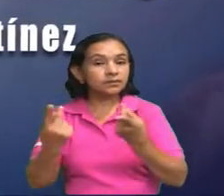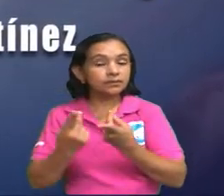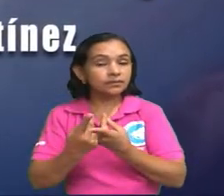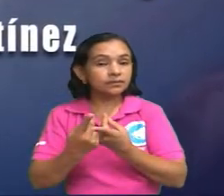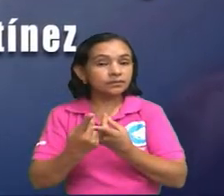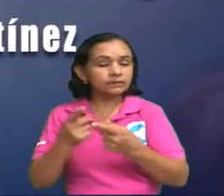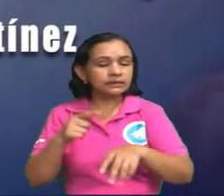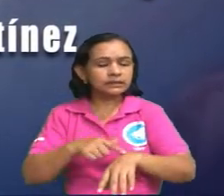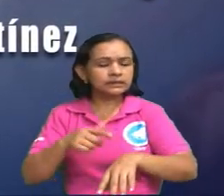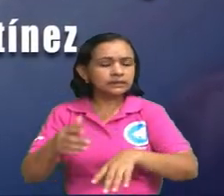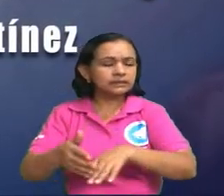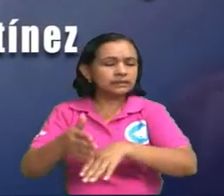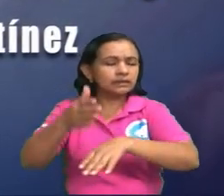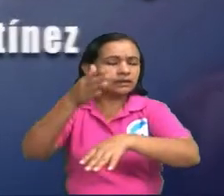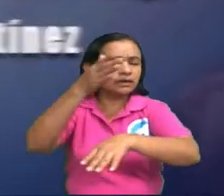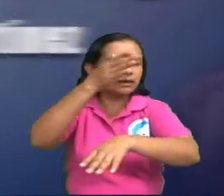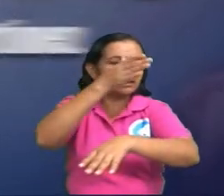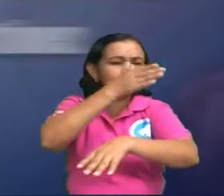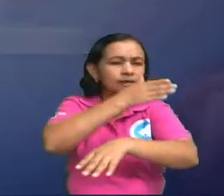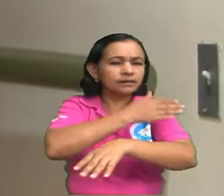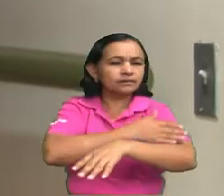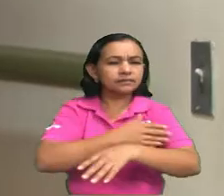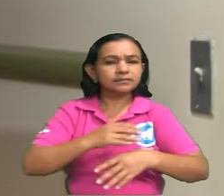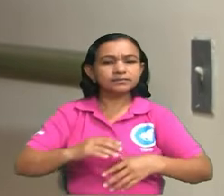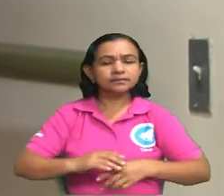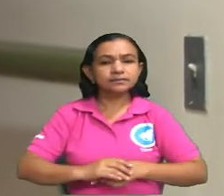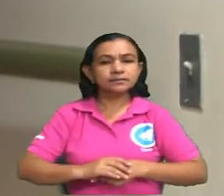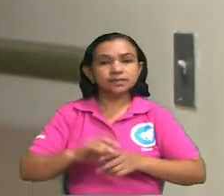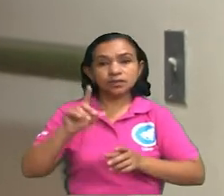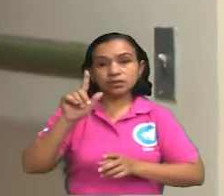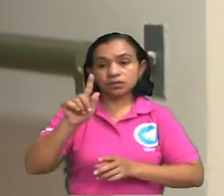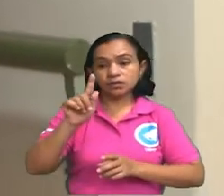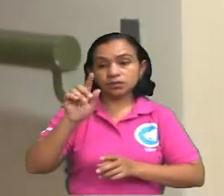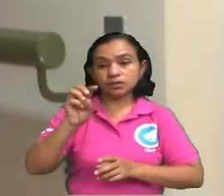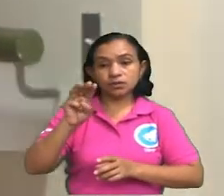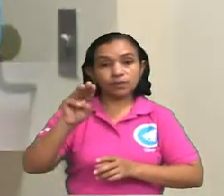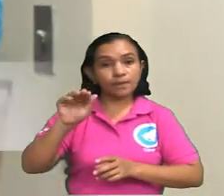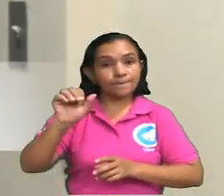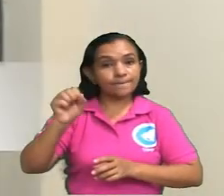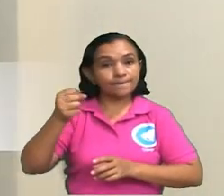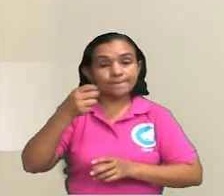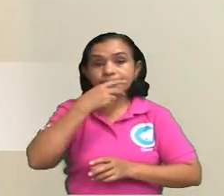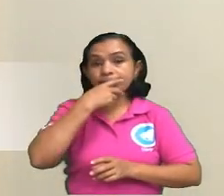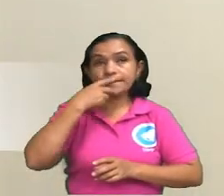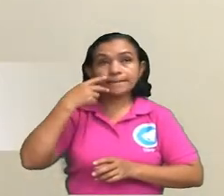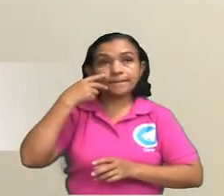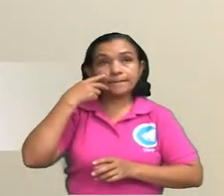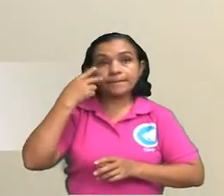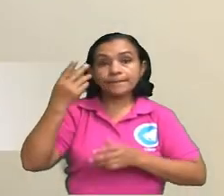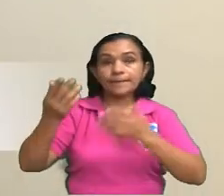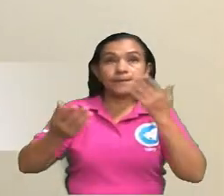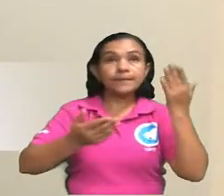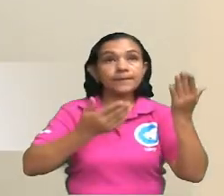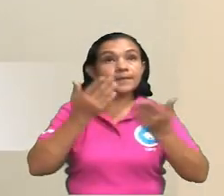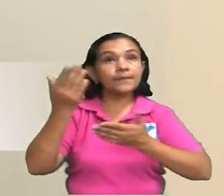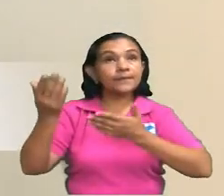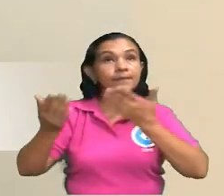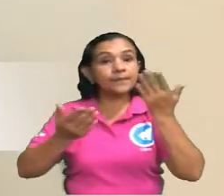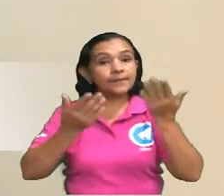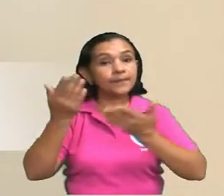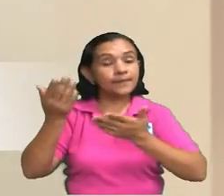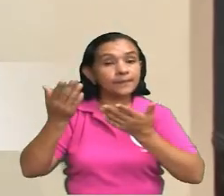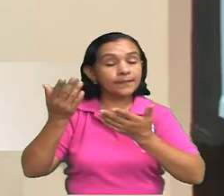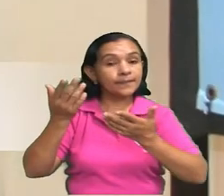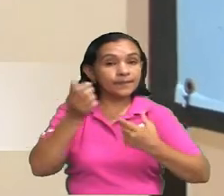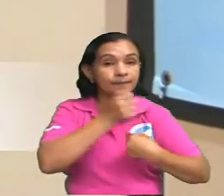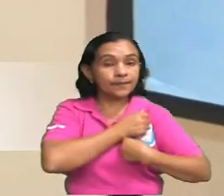muy remotos andaba... Tomás Borges Martínez, padre, poeta, guerrillero, fundador